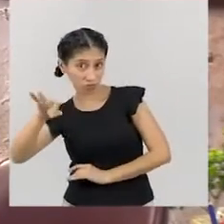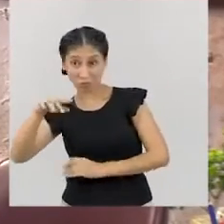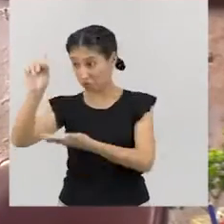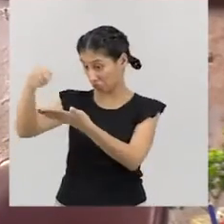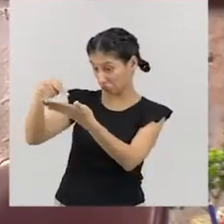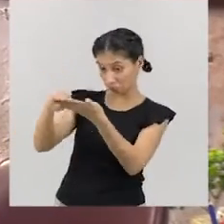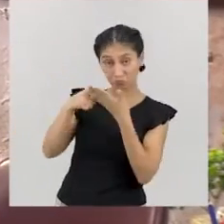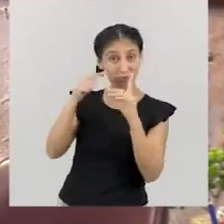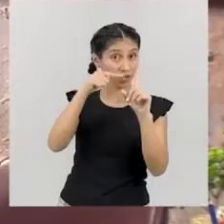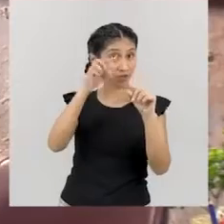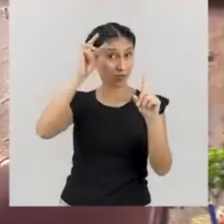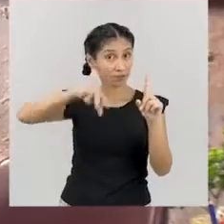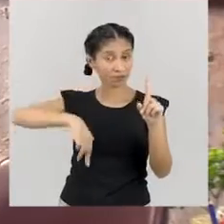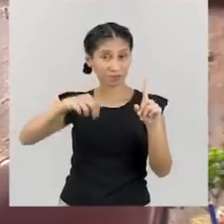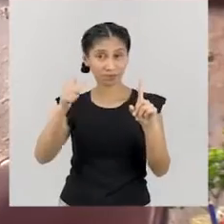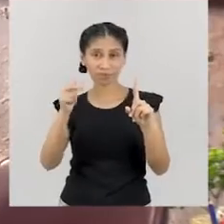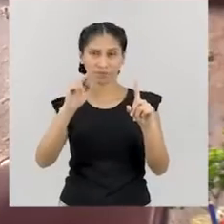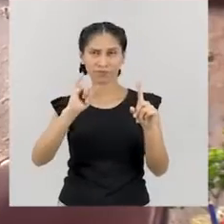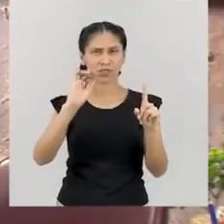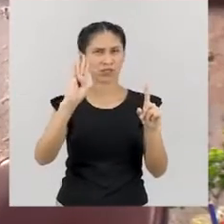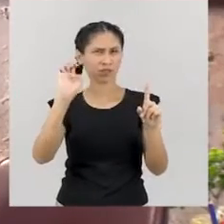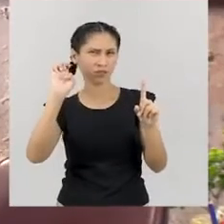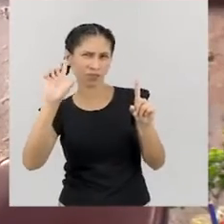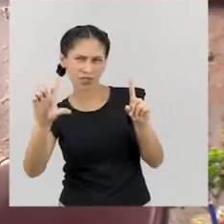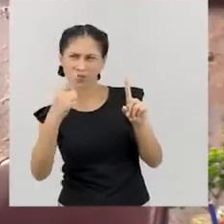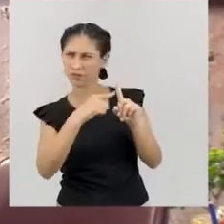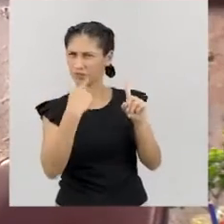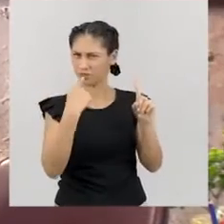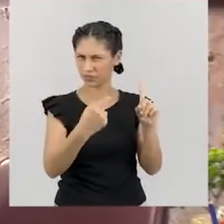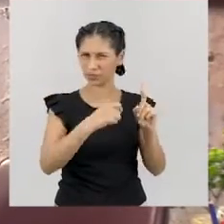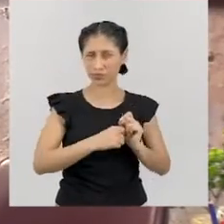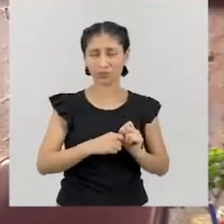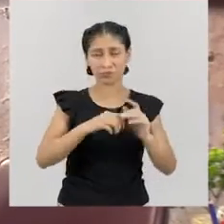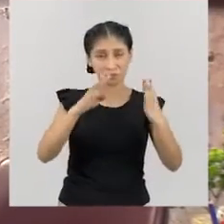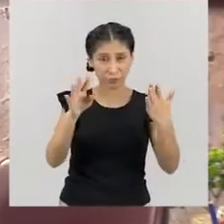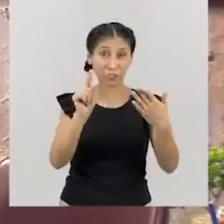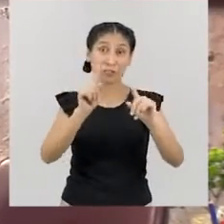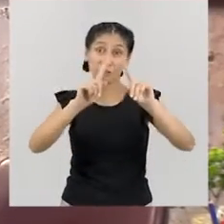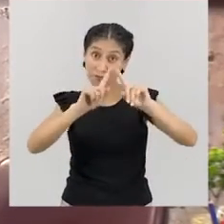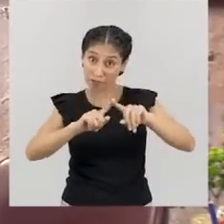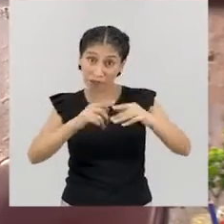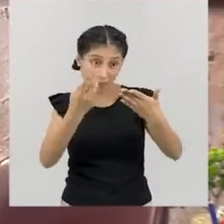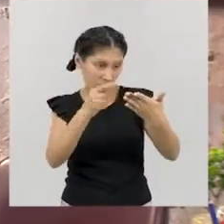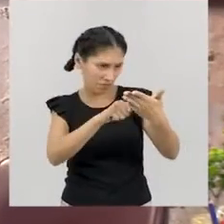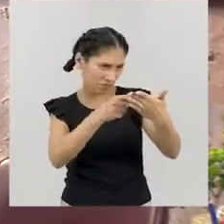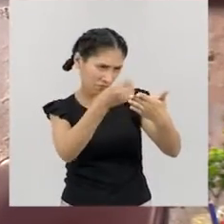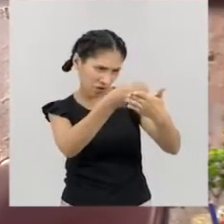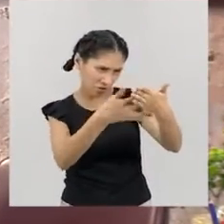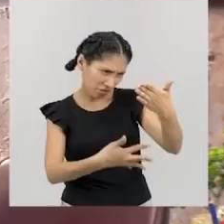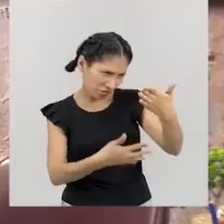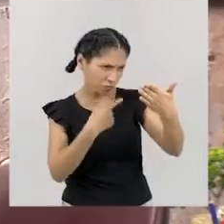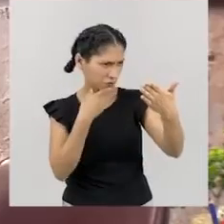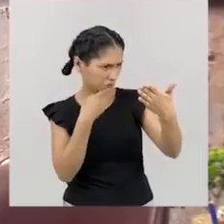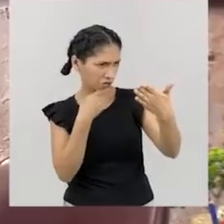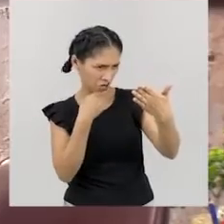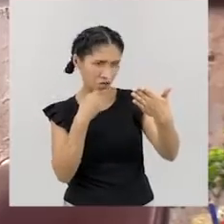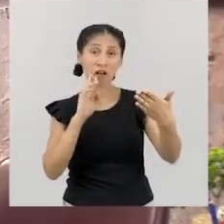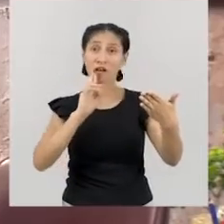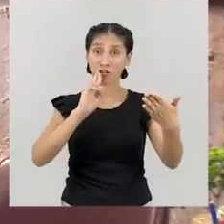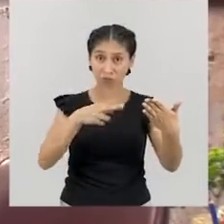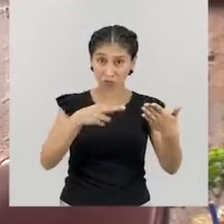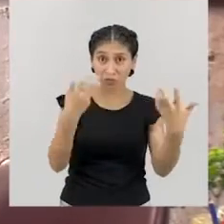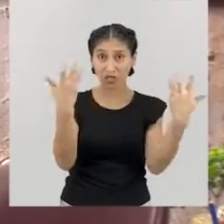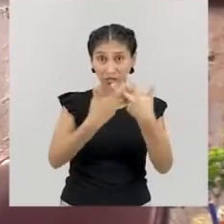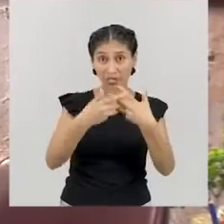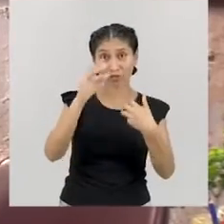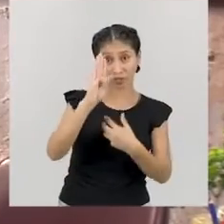Tengo un mensaje, es Maribel y dice que si es según el texto, la respuesta es la alternativa